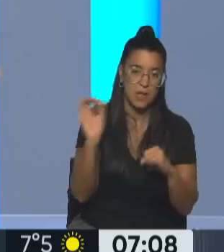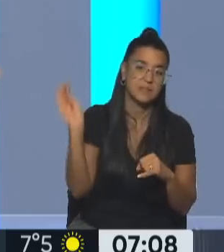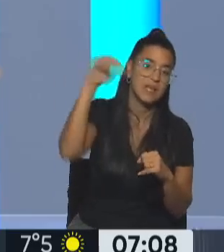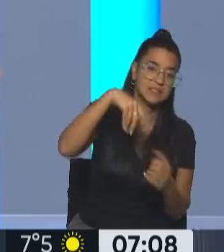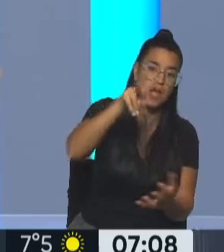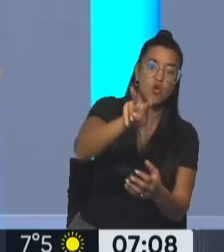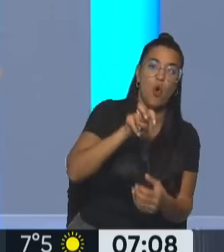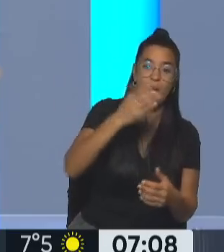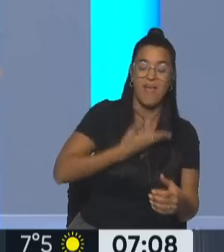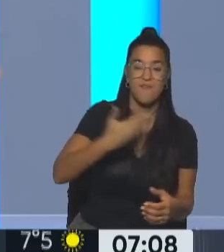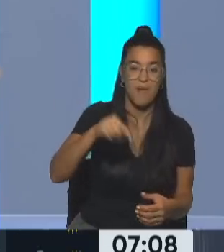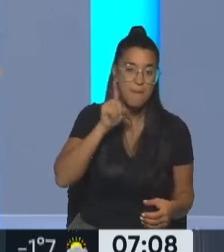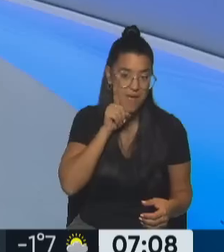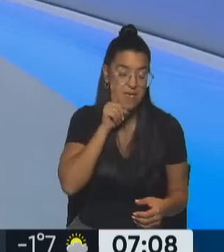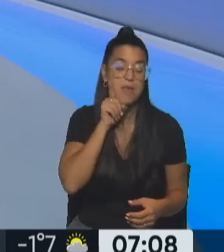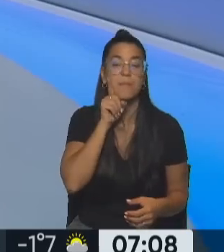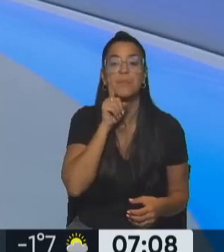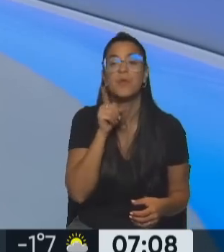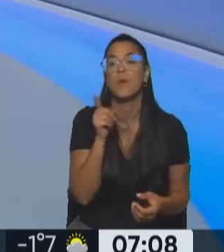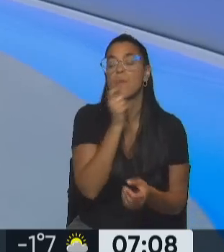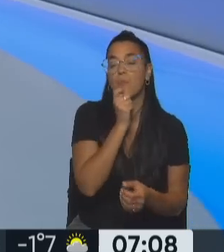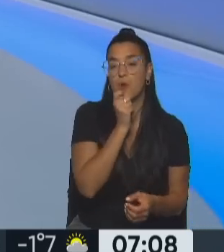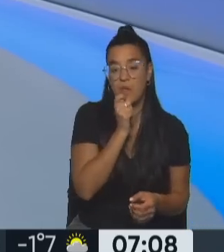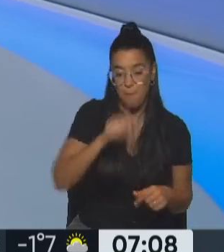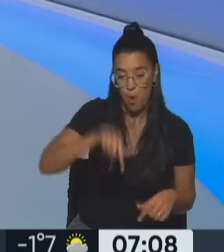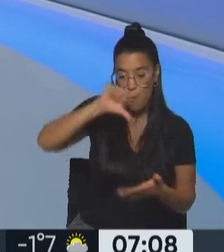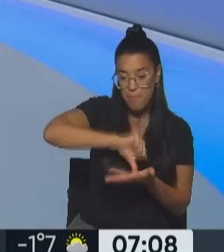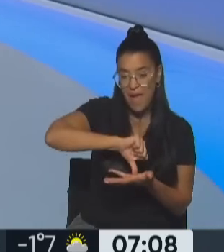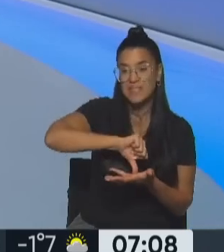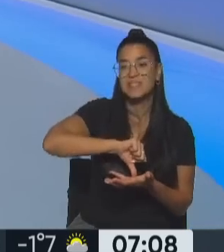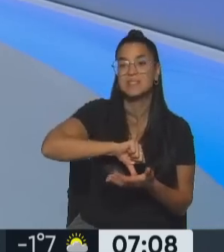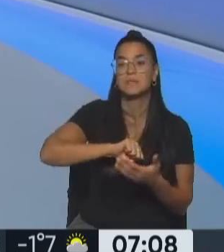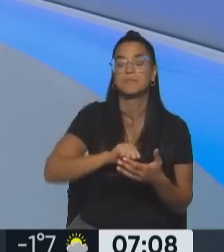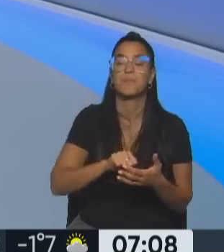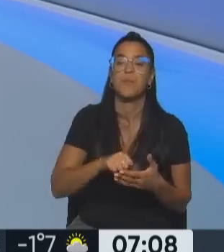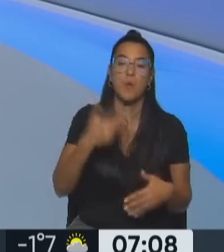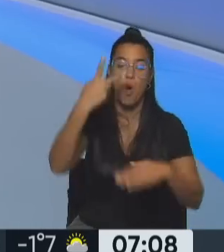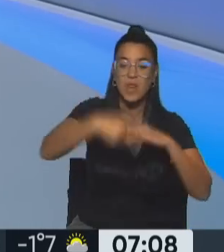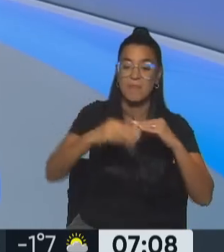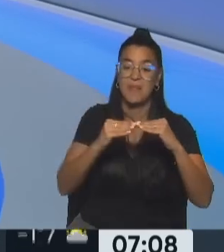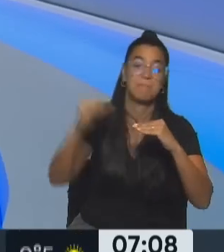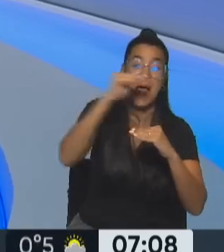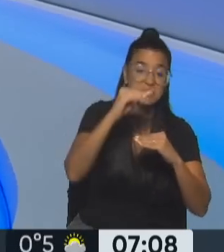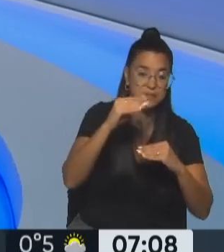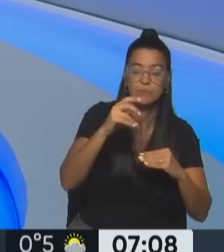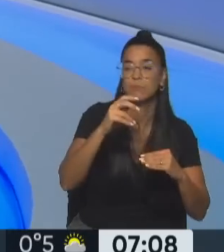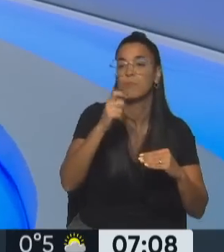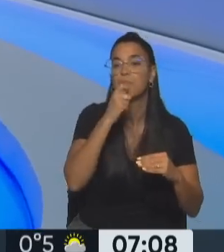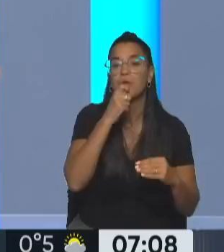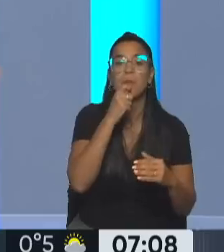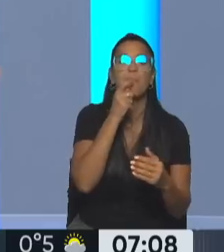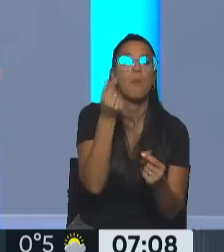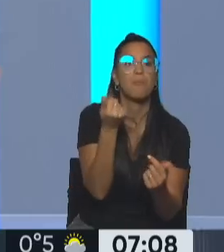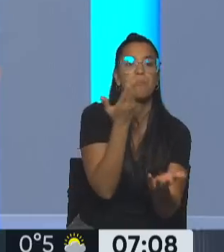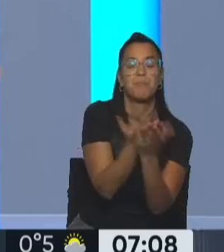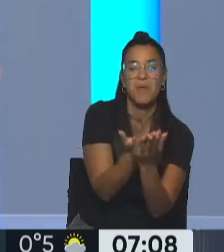cobra que cobra el fondo monetario internacional cuando vos Cómo puedo decirlo sobrepasas determinados límites como es la cantidad de dinero que pedí